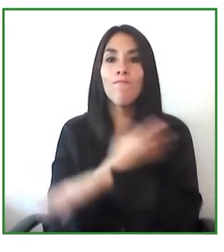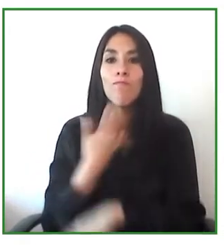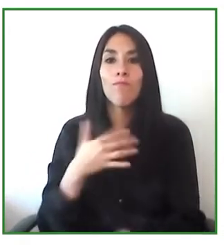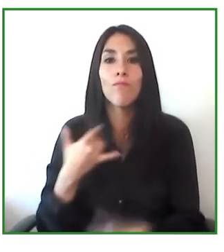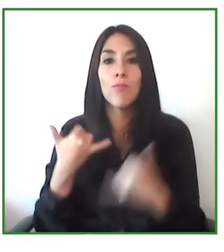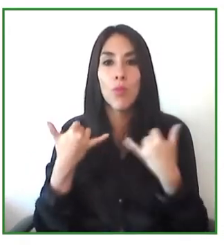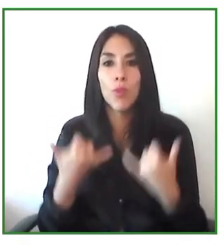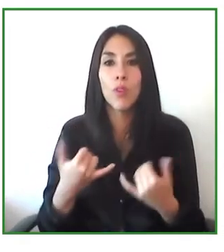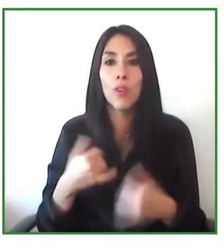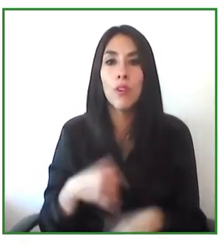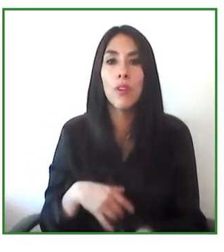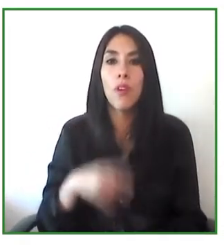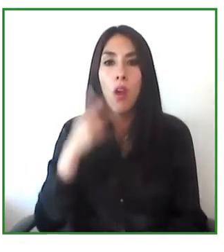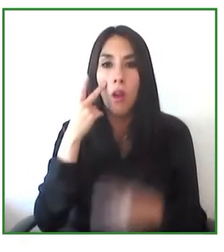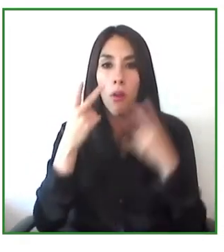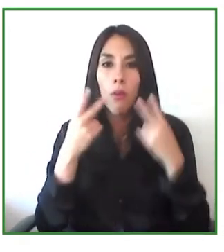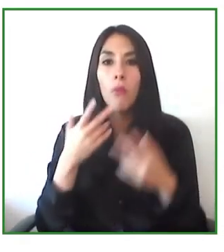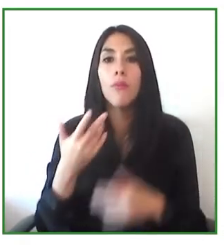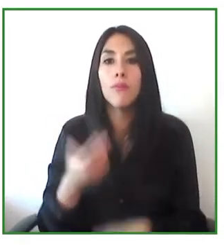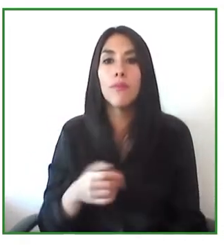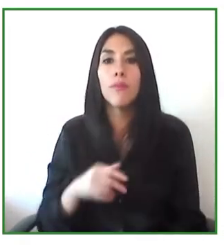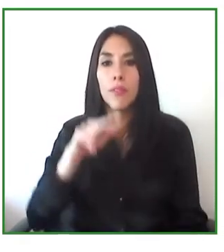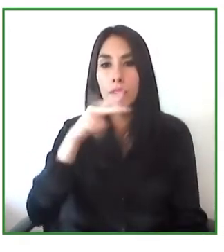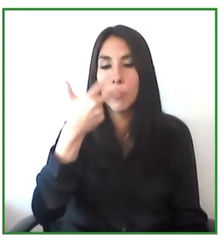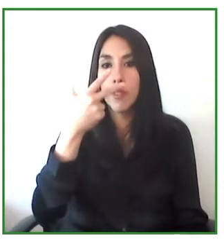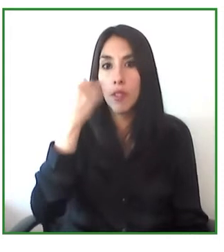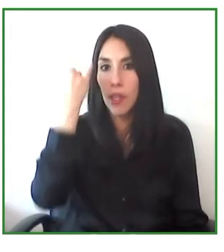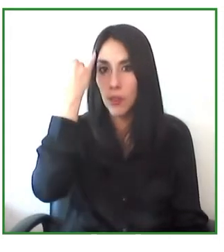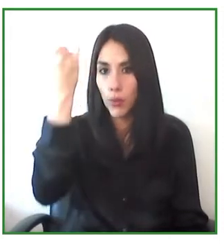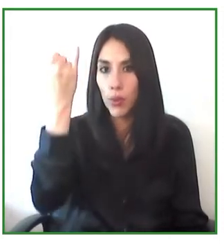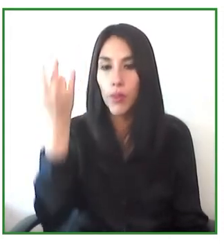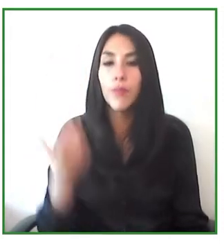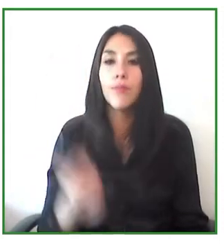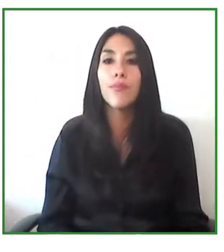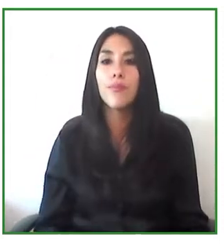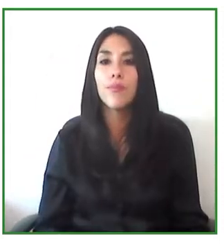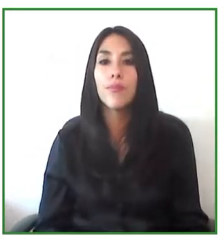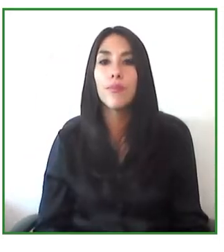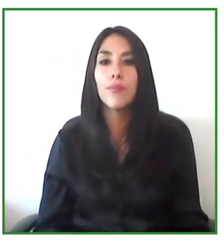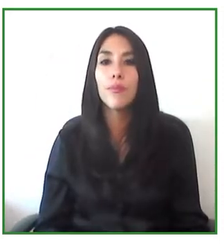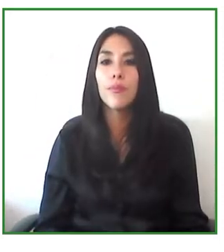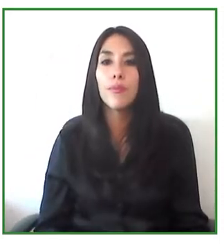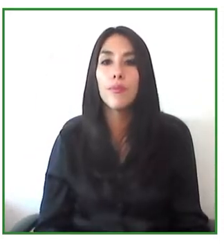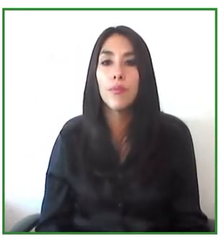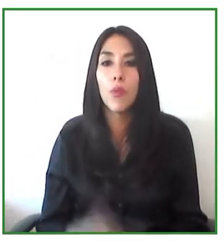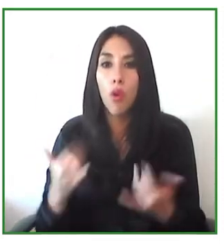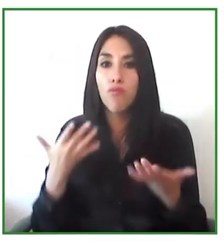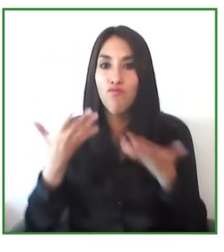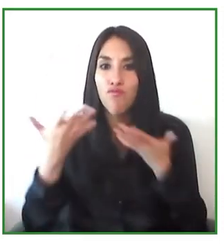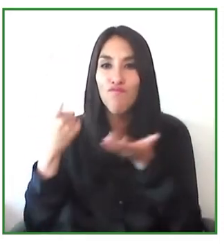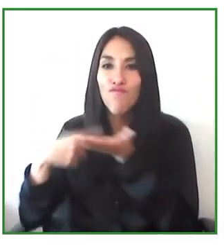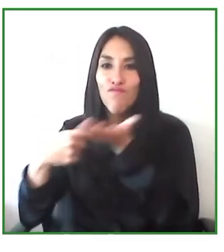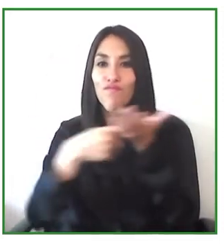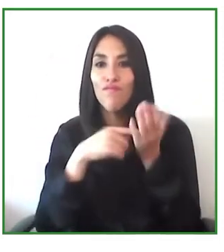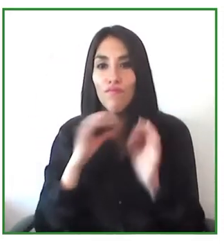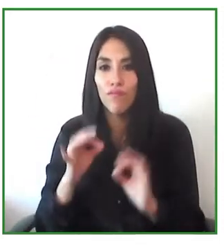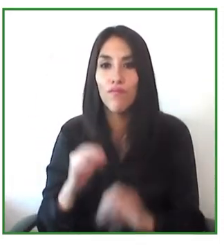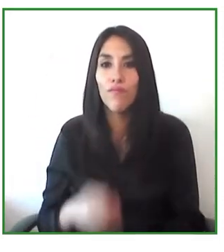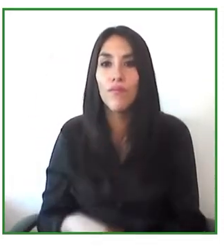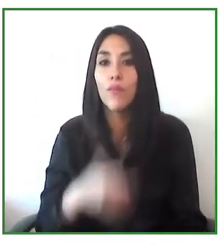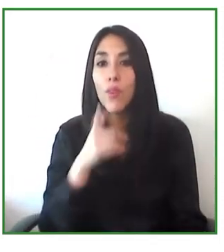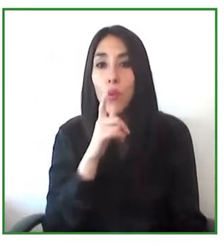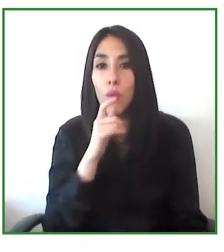iniciativas. Vamos a seguir conversando sobre el impacto que han tenido las tres iniciativas que ya llevan 6 meses